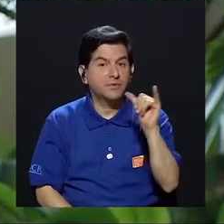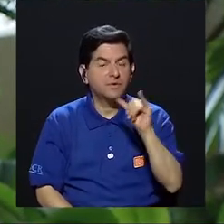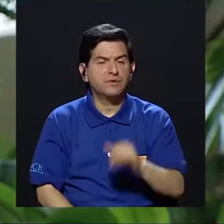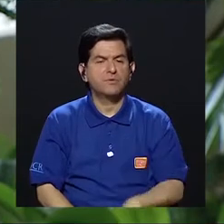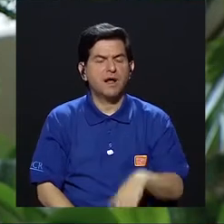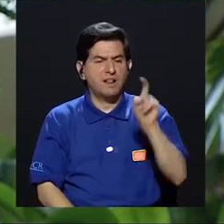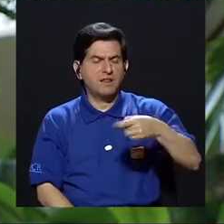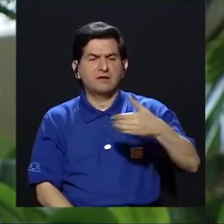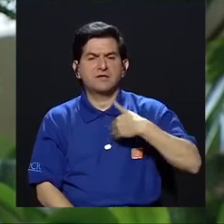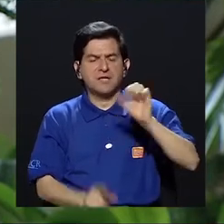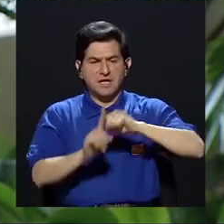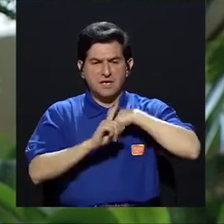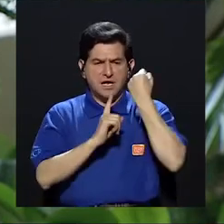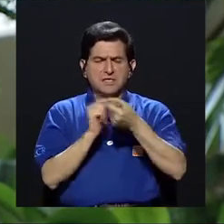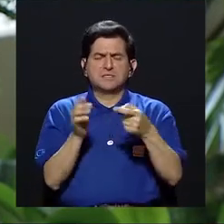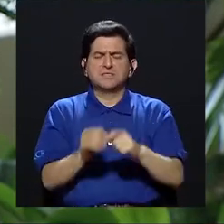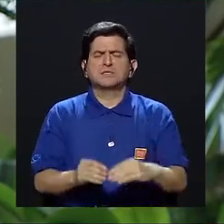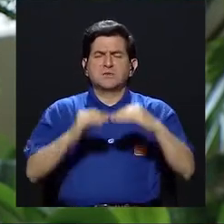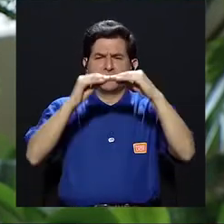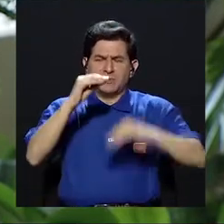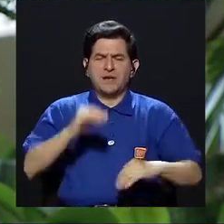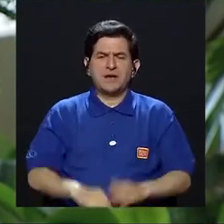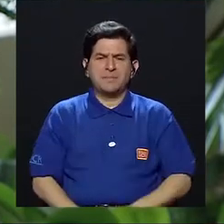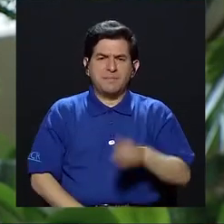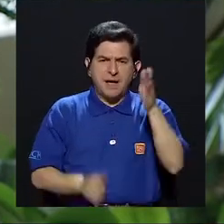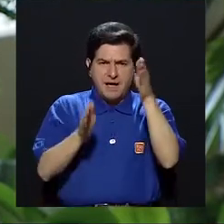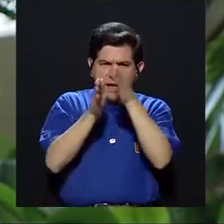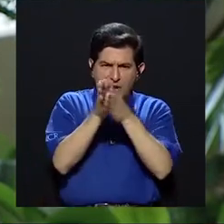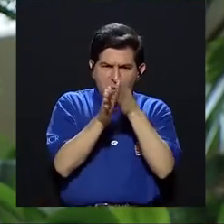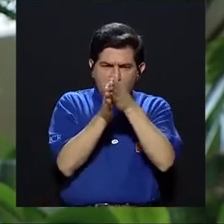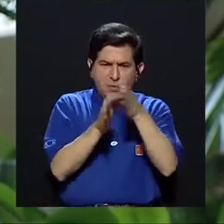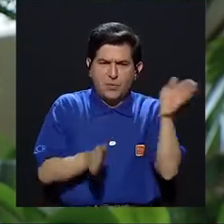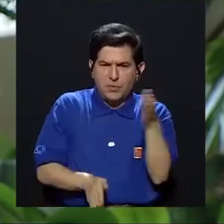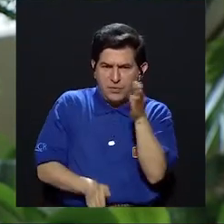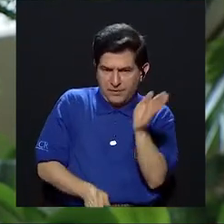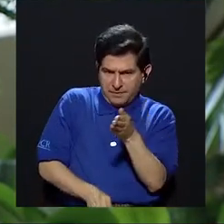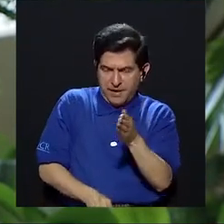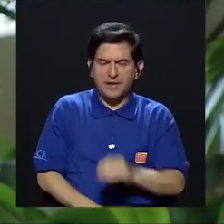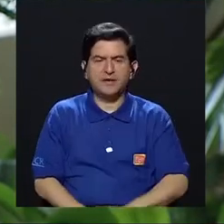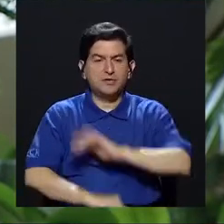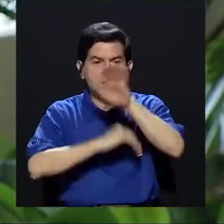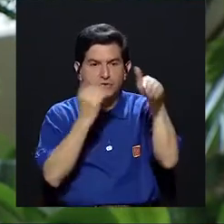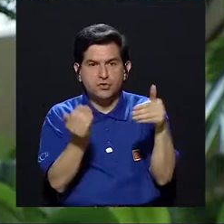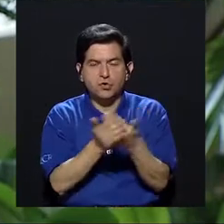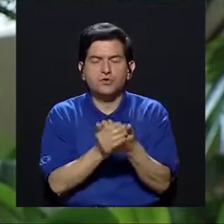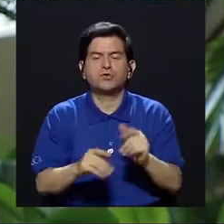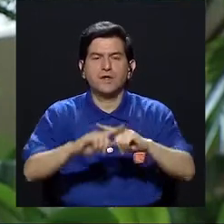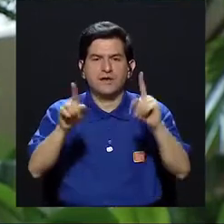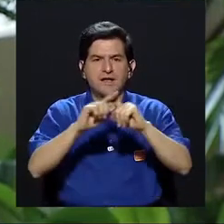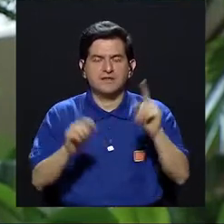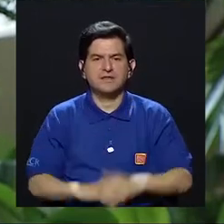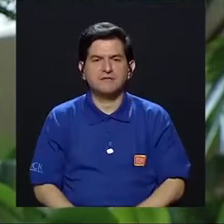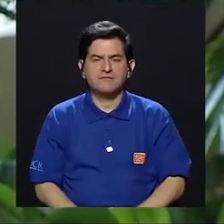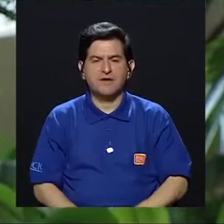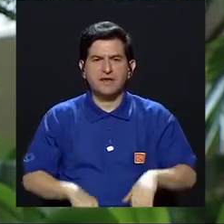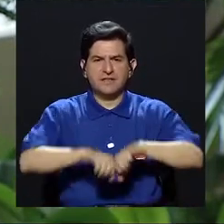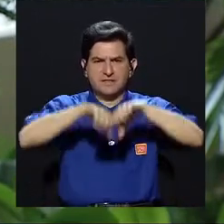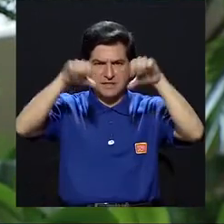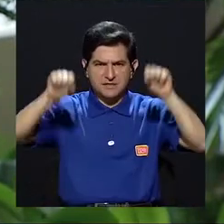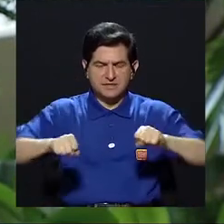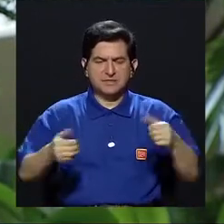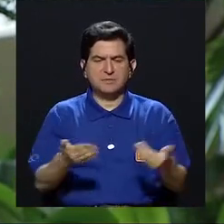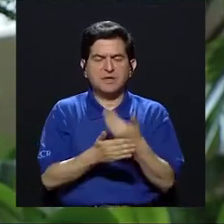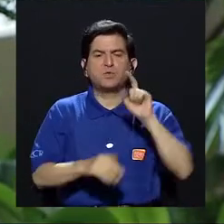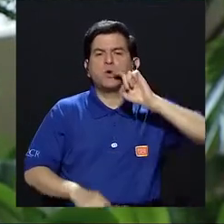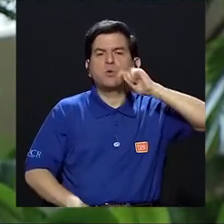También que tenga condiciones mínimas, repello, que tenga todas las instalaciones de acuerdo al nuevo